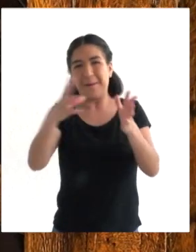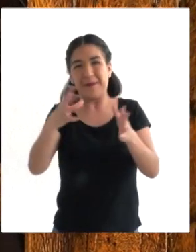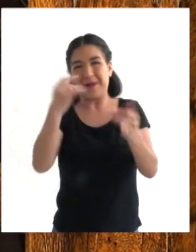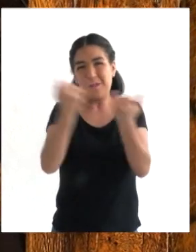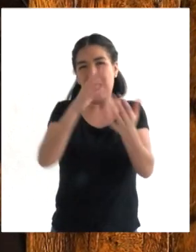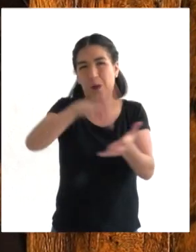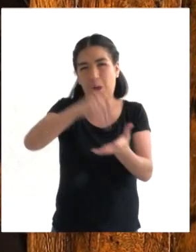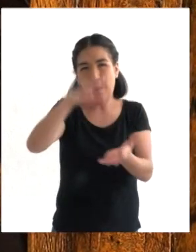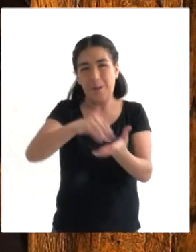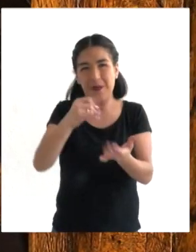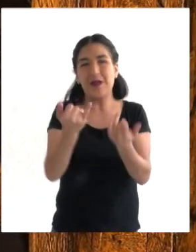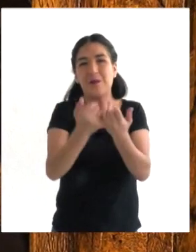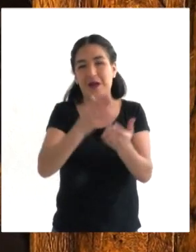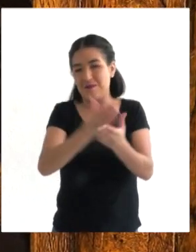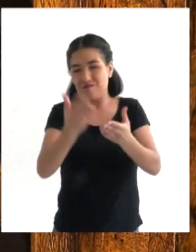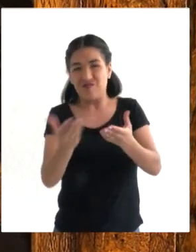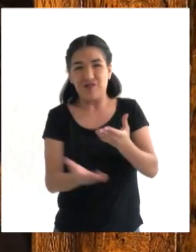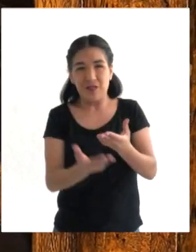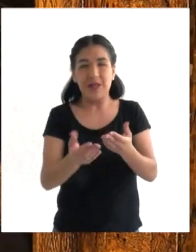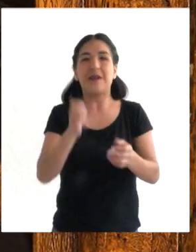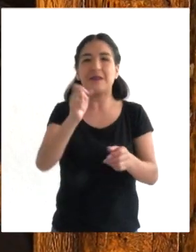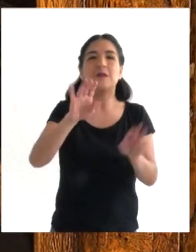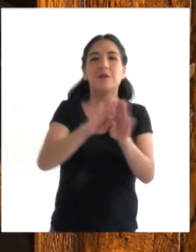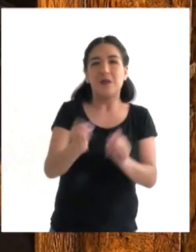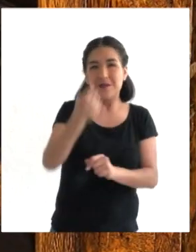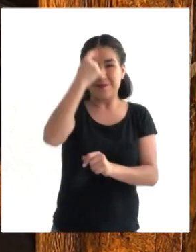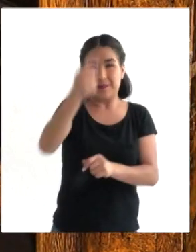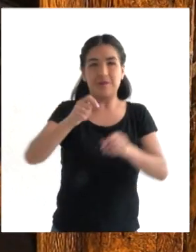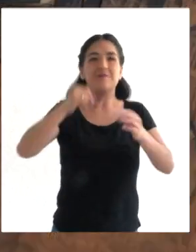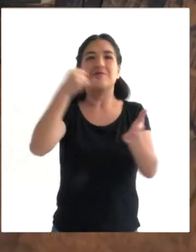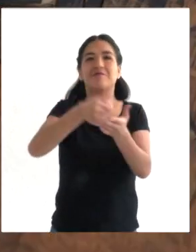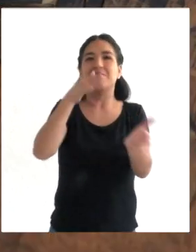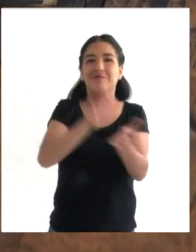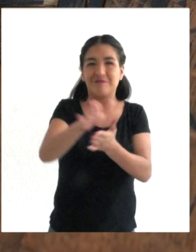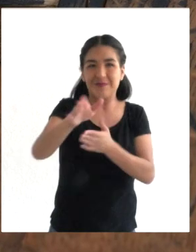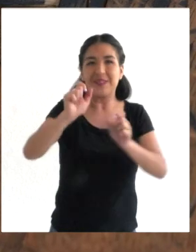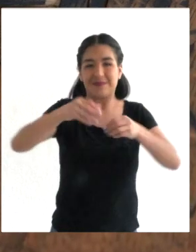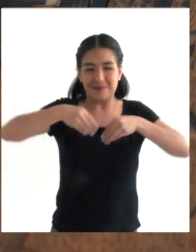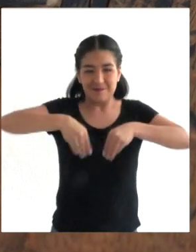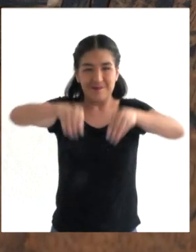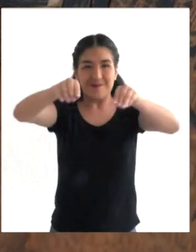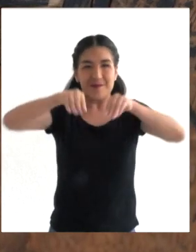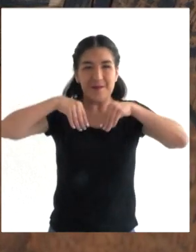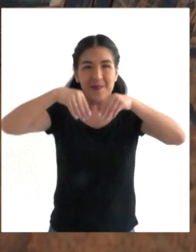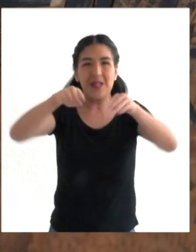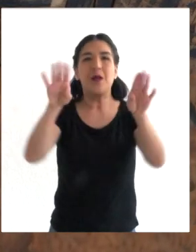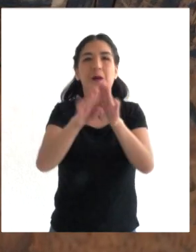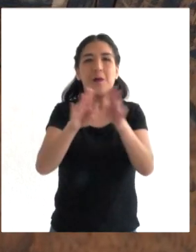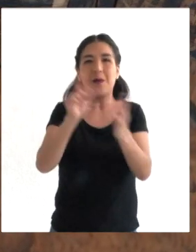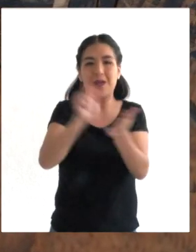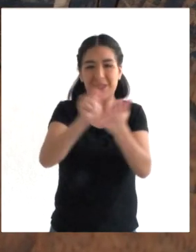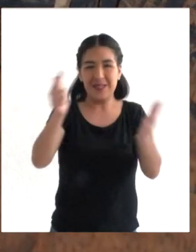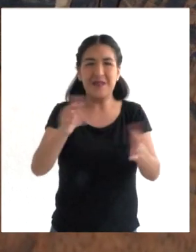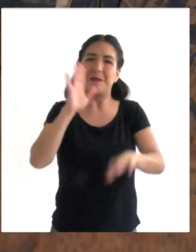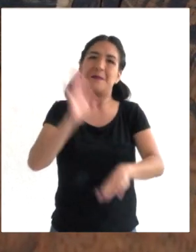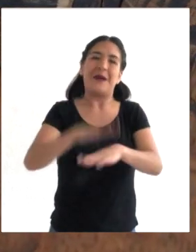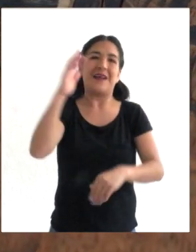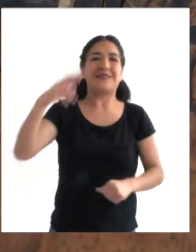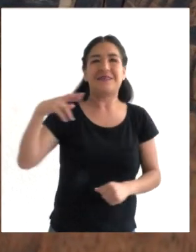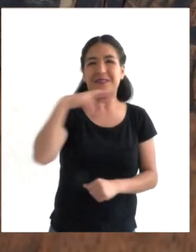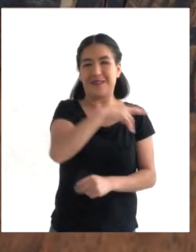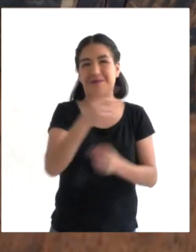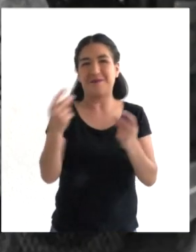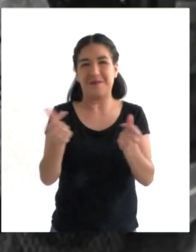decidió actuar de manera proactiva e inventar la imprenta, una máquina capaz de editar libros a una velocidad nunca